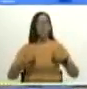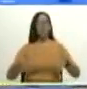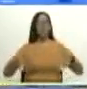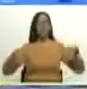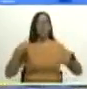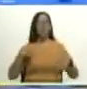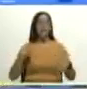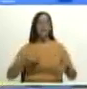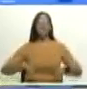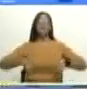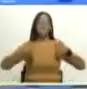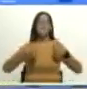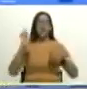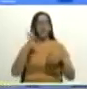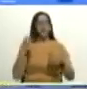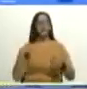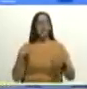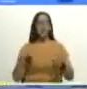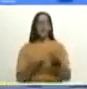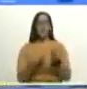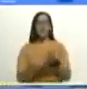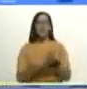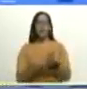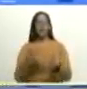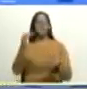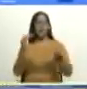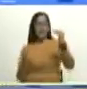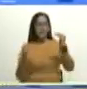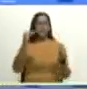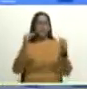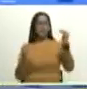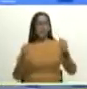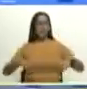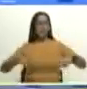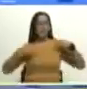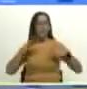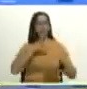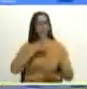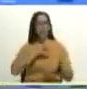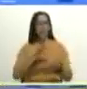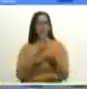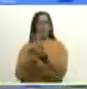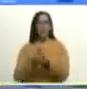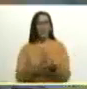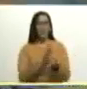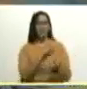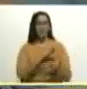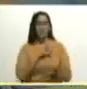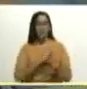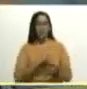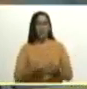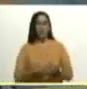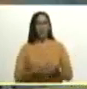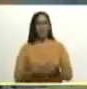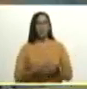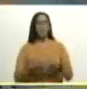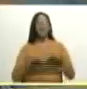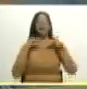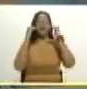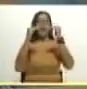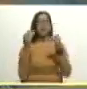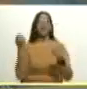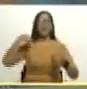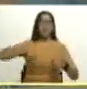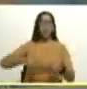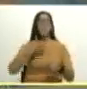tiene, más impuestos tiene que pagar para sostener la vida social, la estabilidad social, para elevar los salarios,